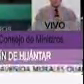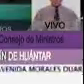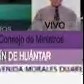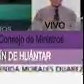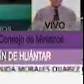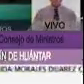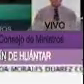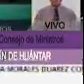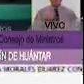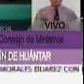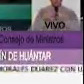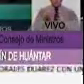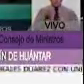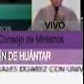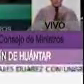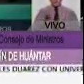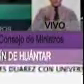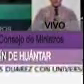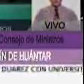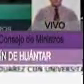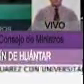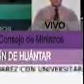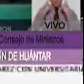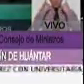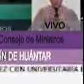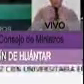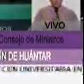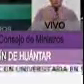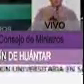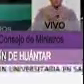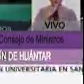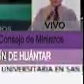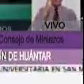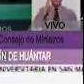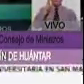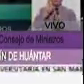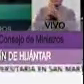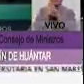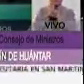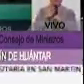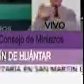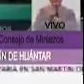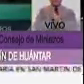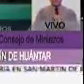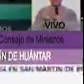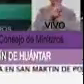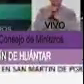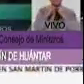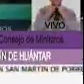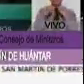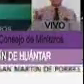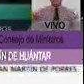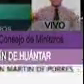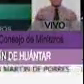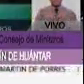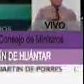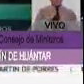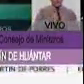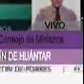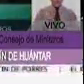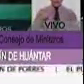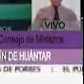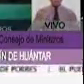presidente del Poder Judicial, de acuerdo a la doctrina, es la defensa de la independencia de sus